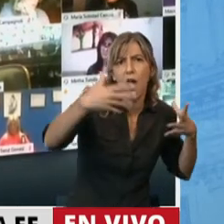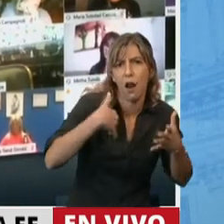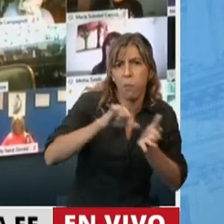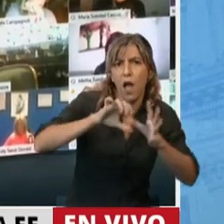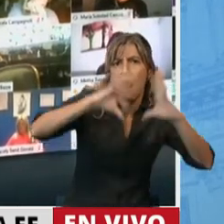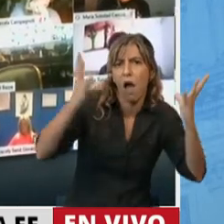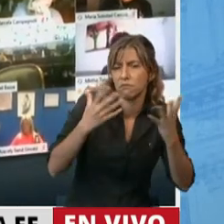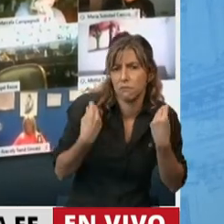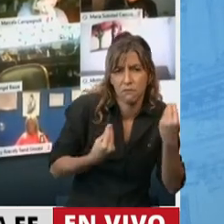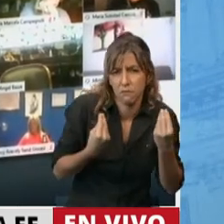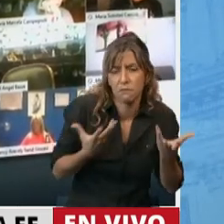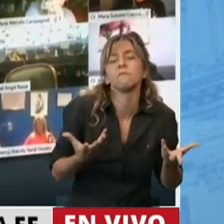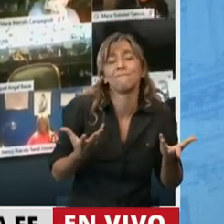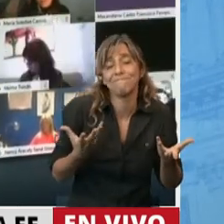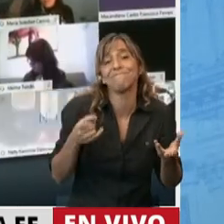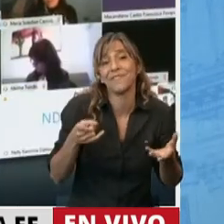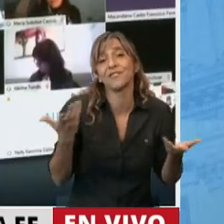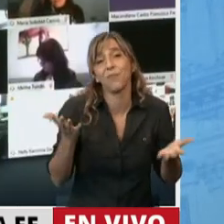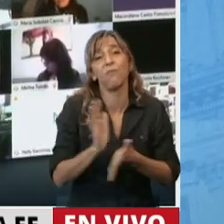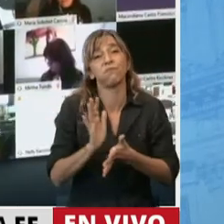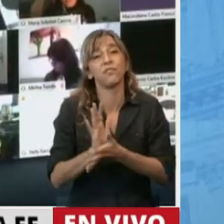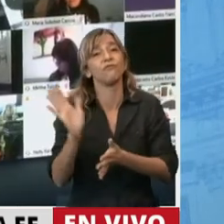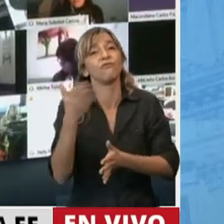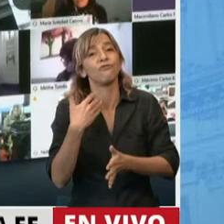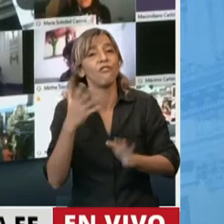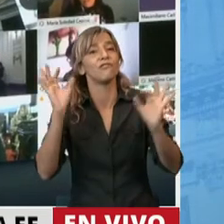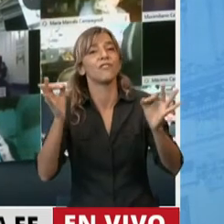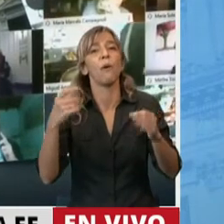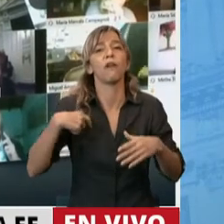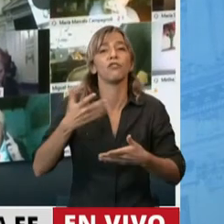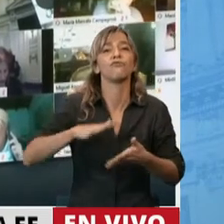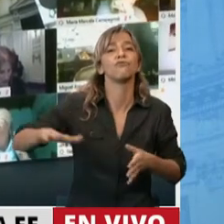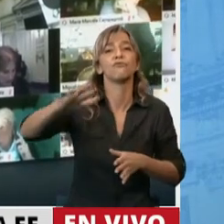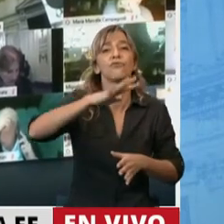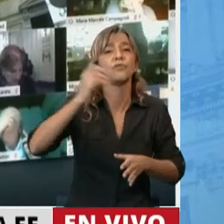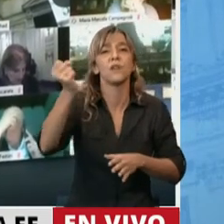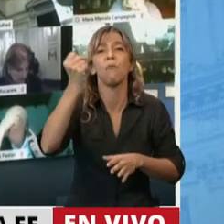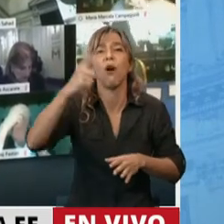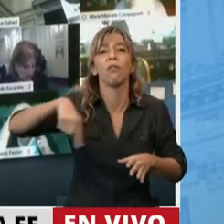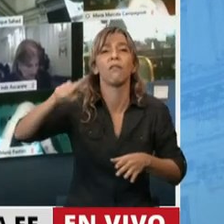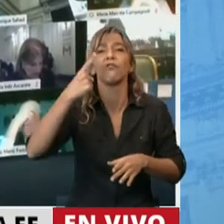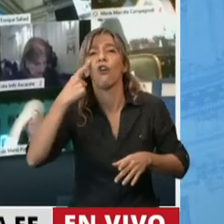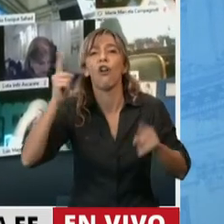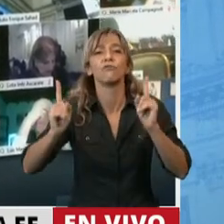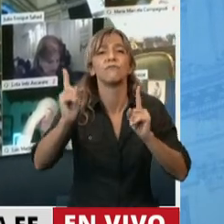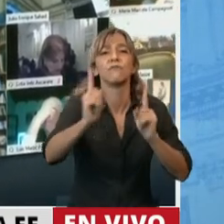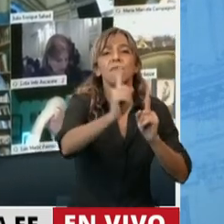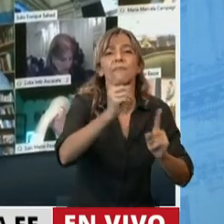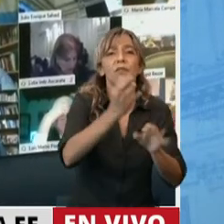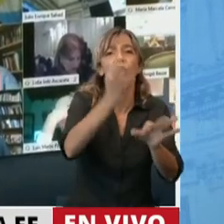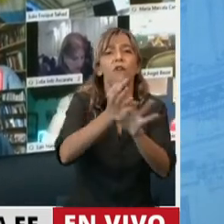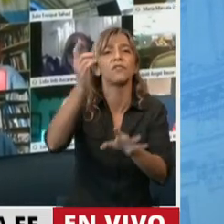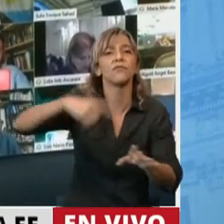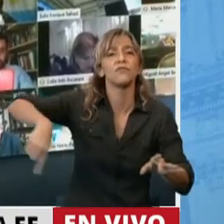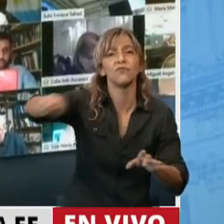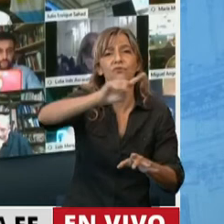entramos ya hace tiempo en la sociedad del conocimiento, donde el conocimiento desplazó a los factores de producción tradicional